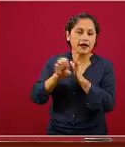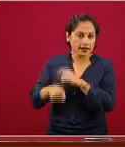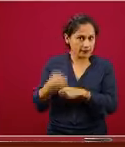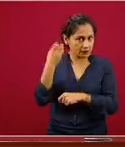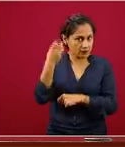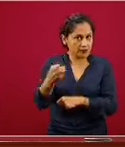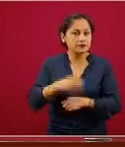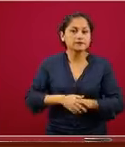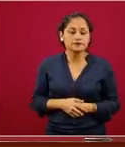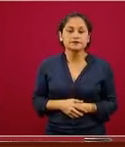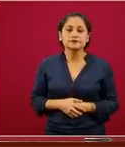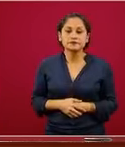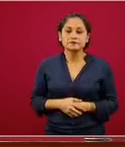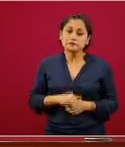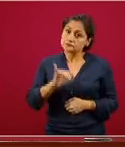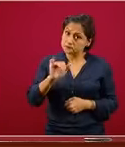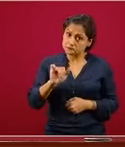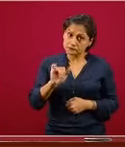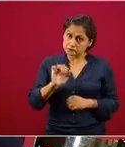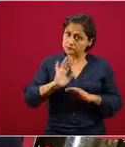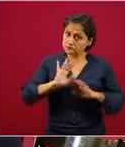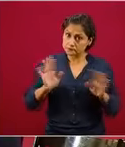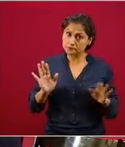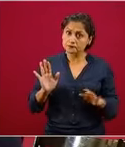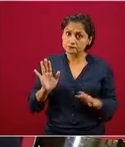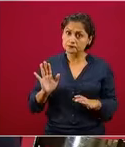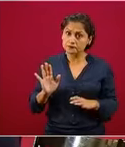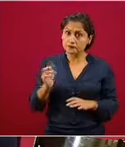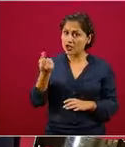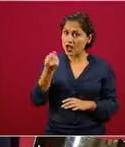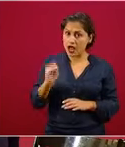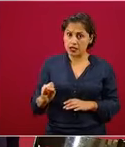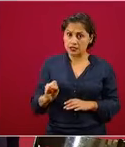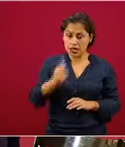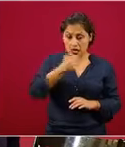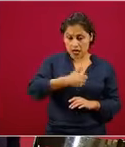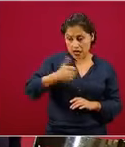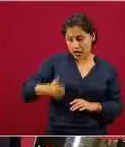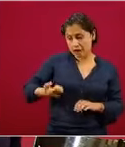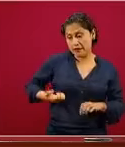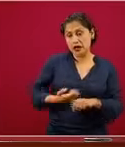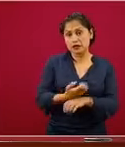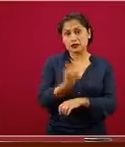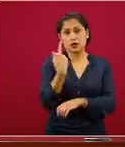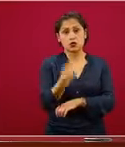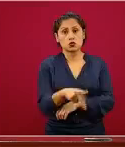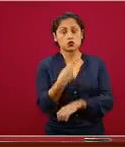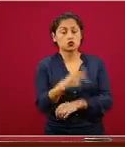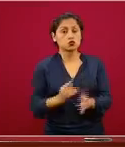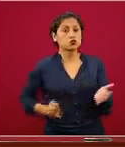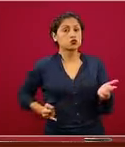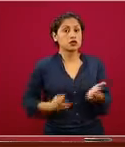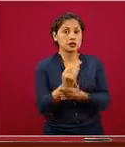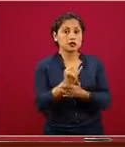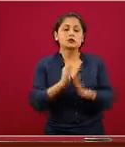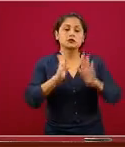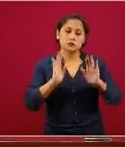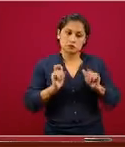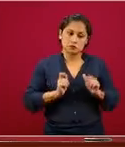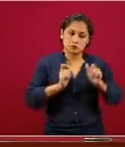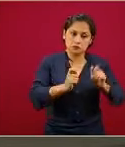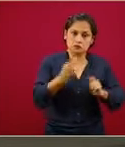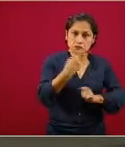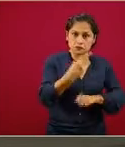mencionar. Entonces, yo diría, sí, estamos seguros con las autoridades sanitarias estatales que toman decisiones informadas,